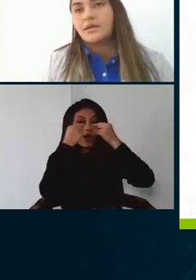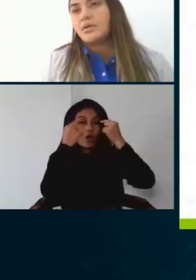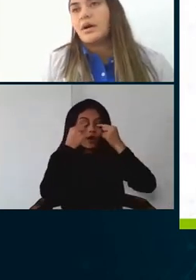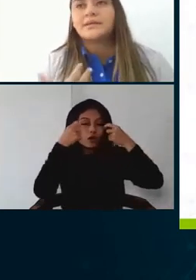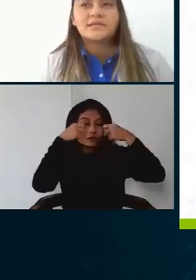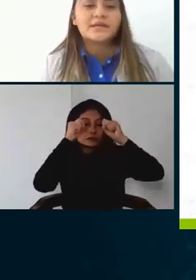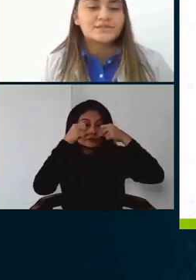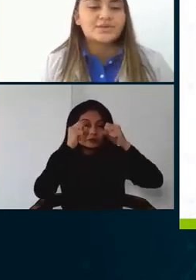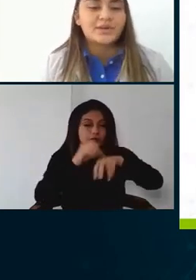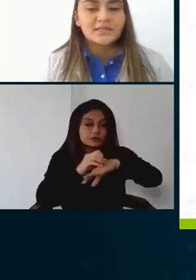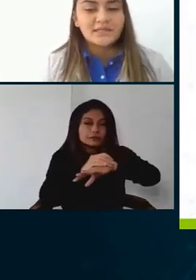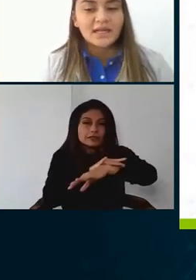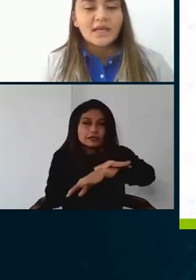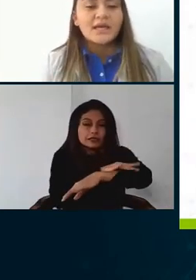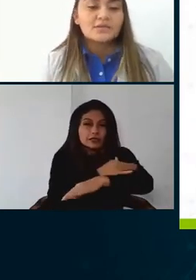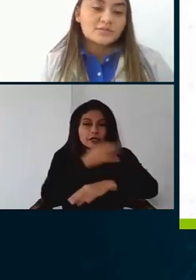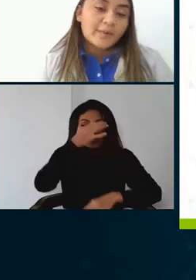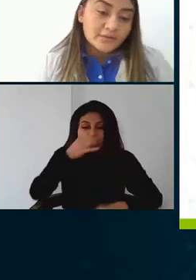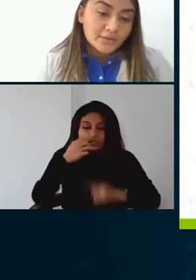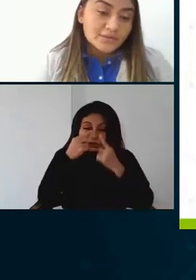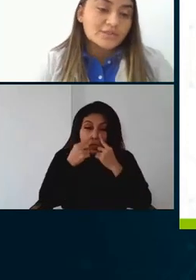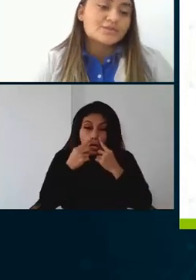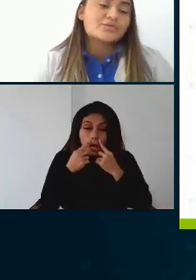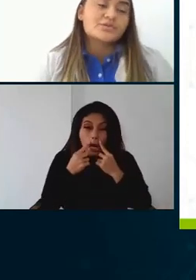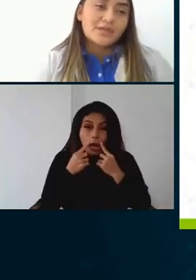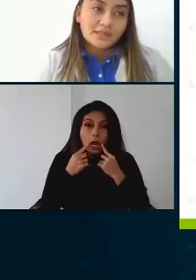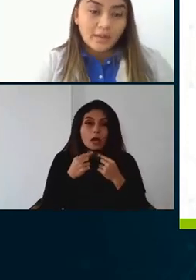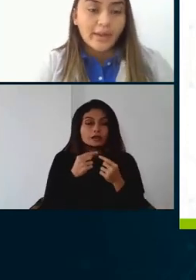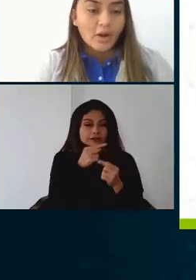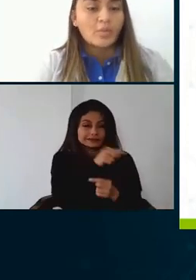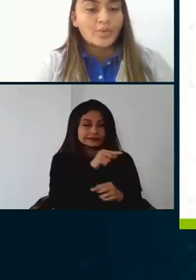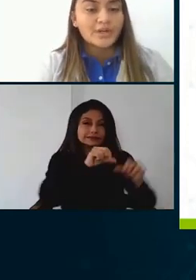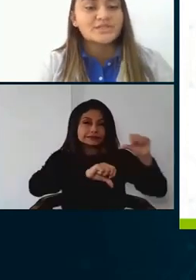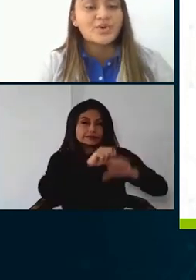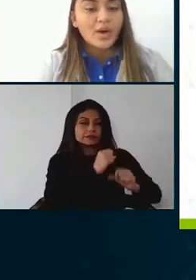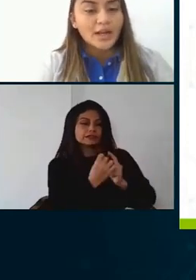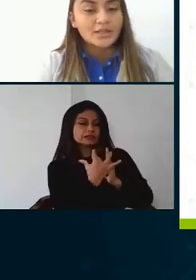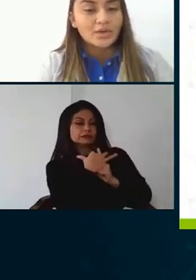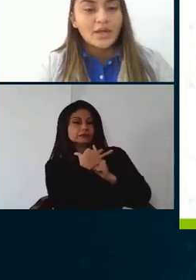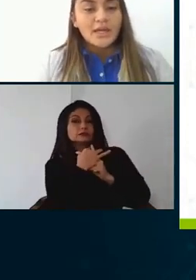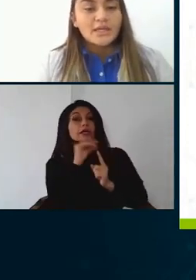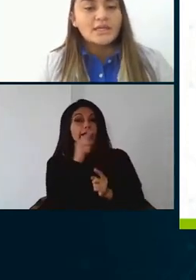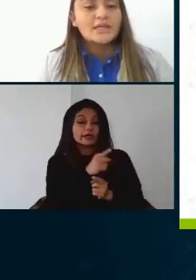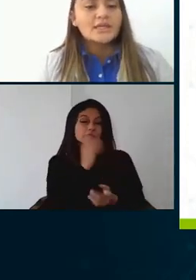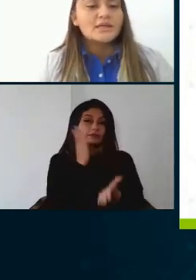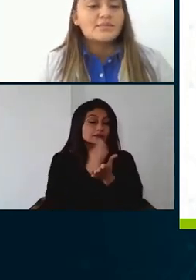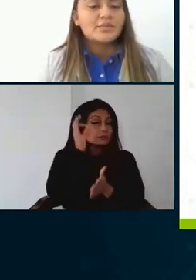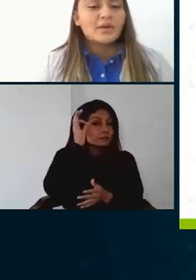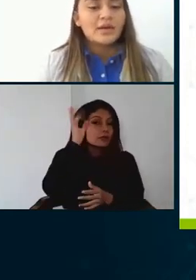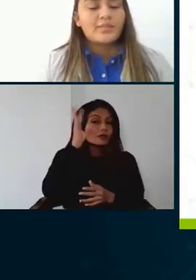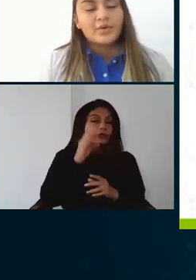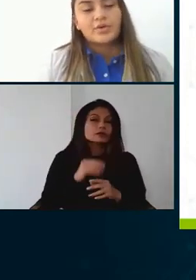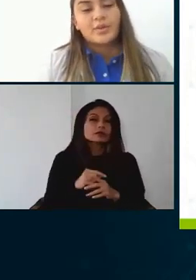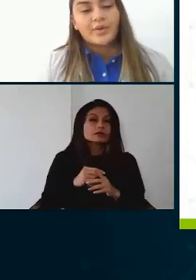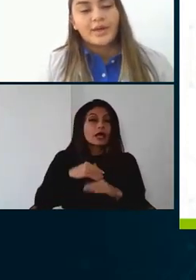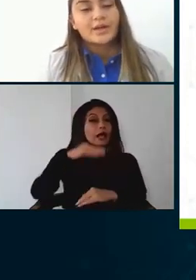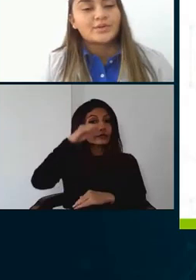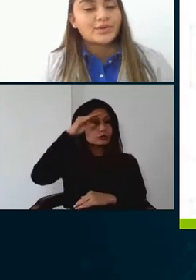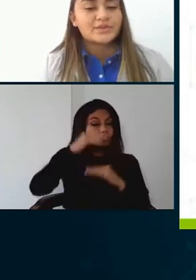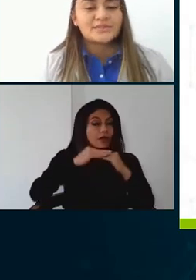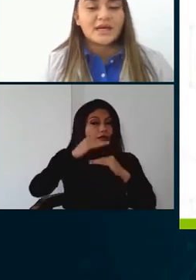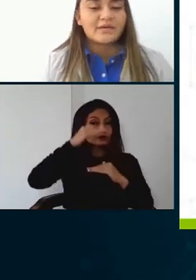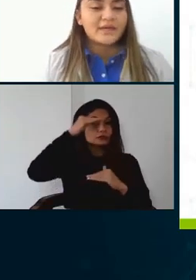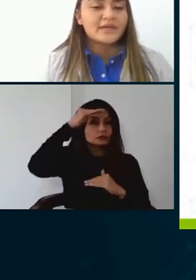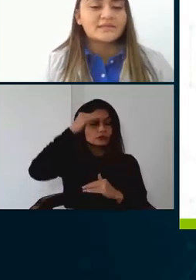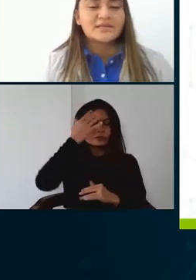piel, secreción nasal. Entonces, para nosotros esto se determina como un riesgo alto y por lo que puede